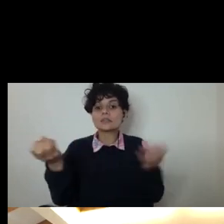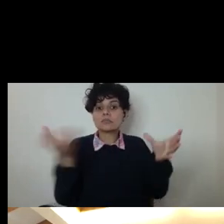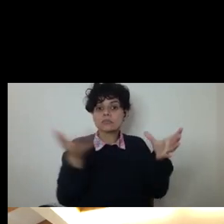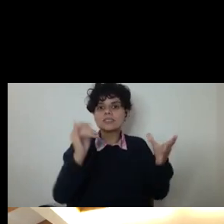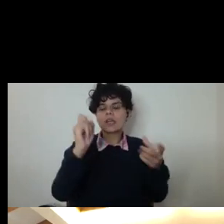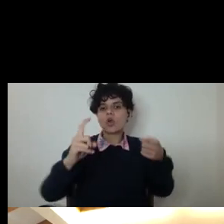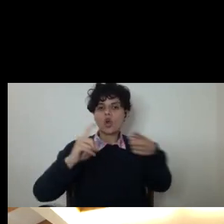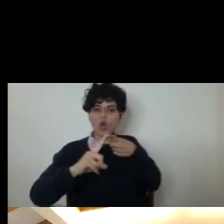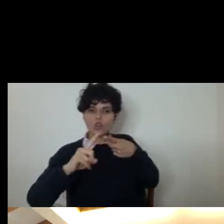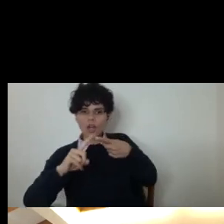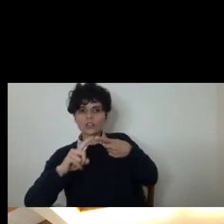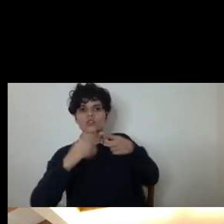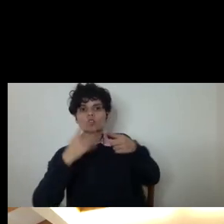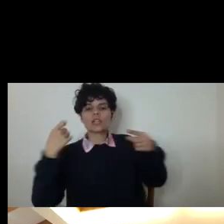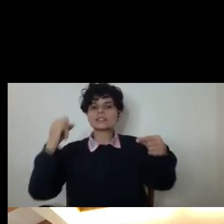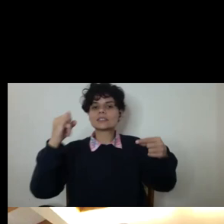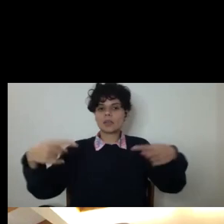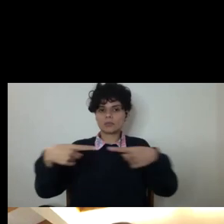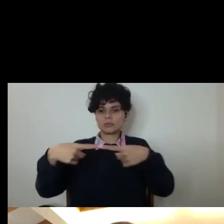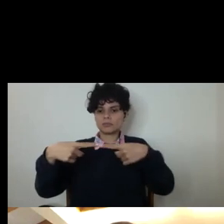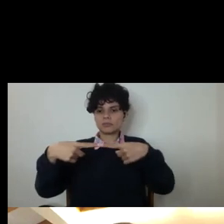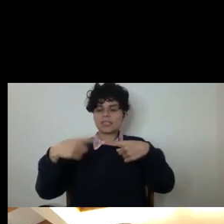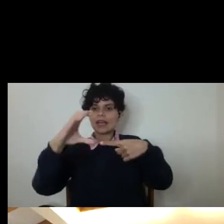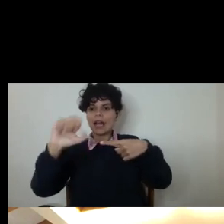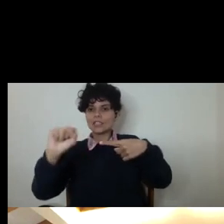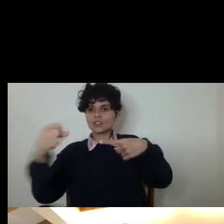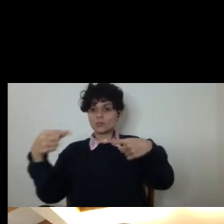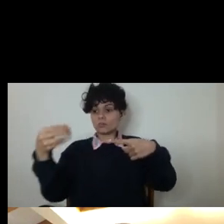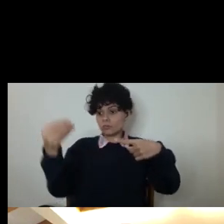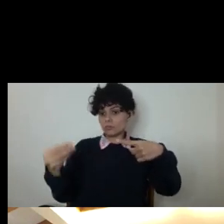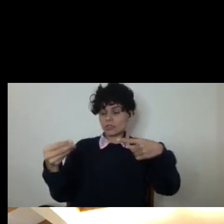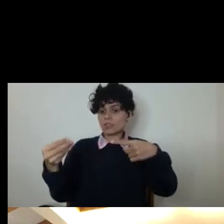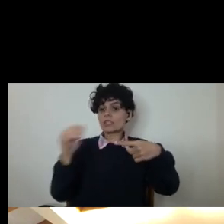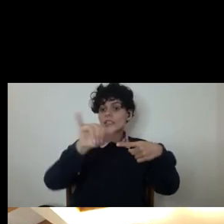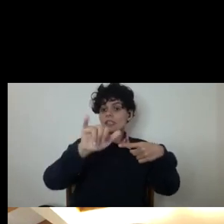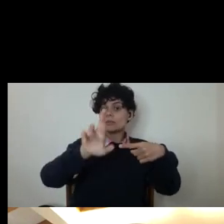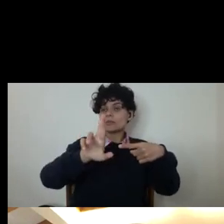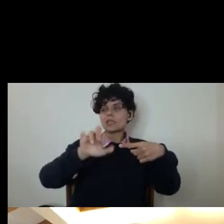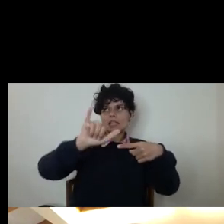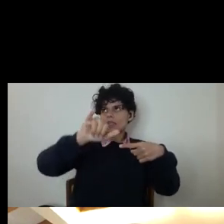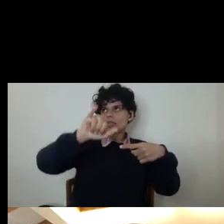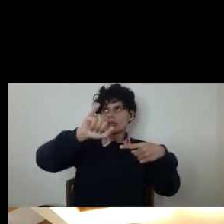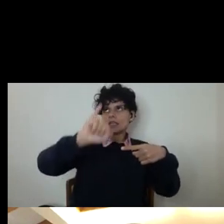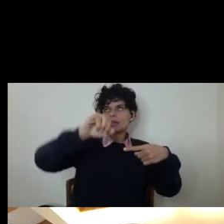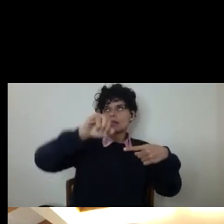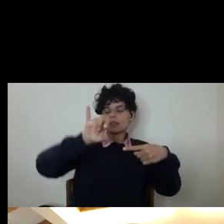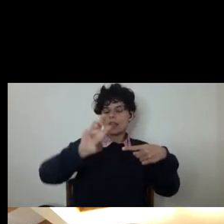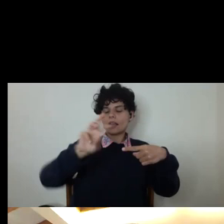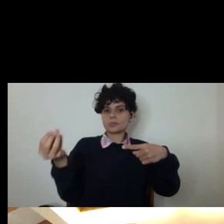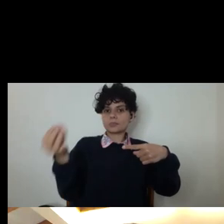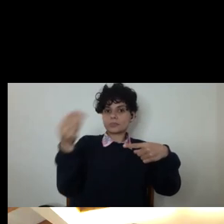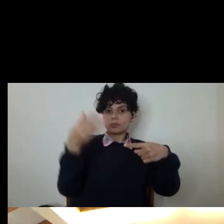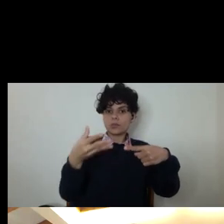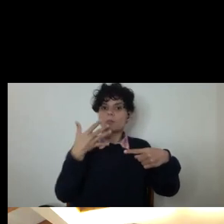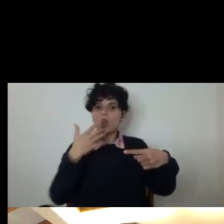se están comunicando entre ellas, que la liberación de calcio generada por receptor IP3 va a ser liberación de calcio estimulada por calcio de